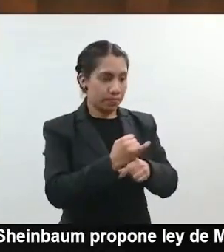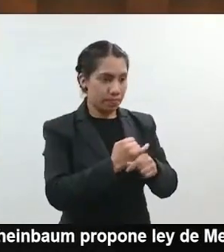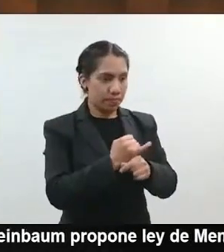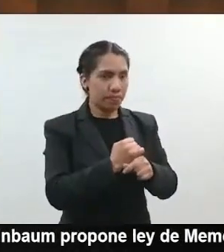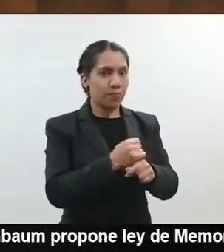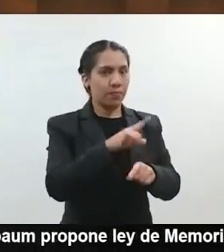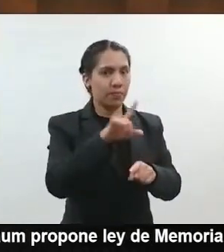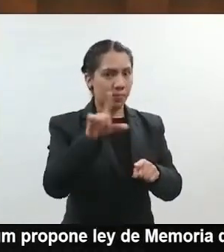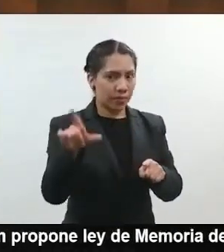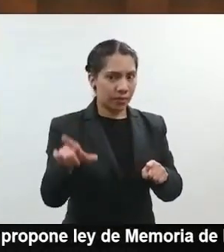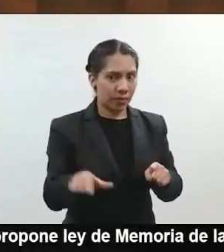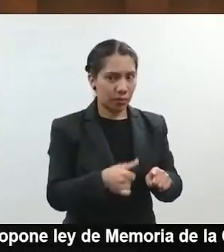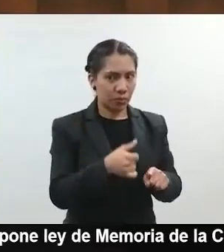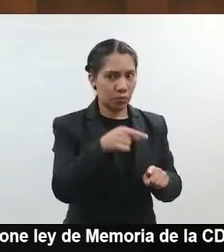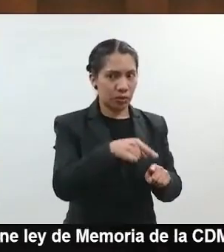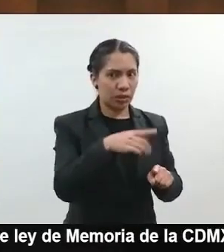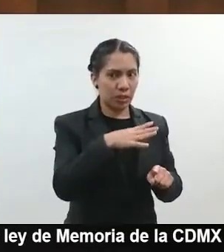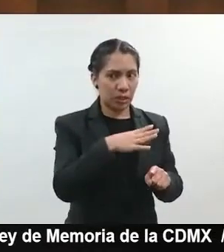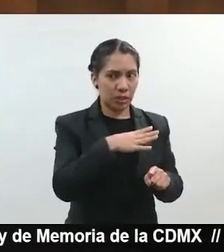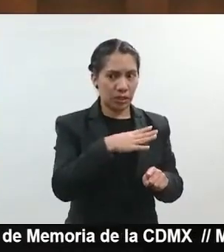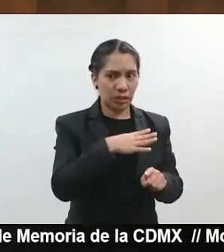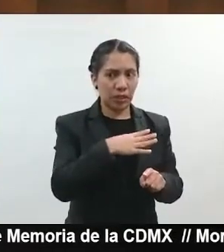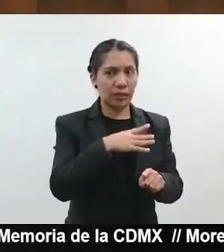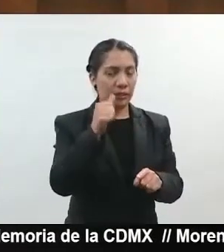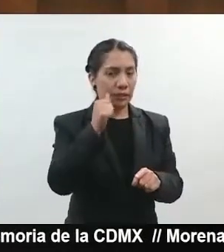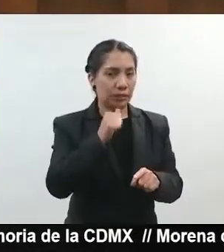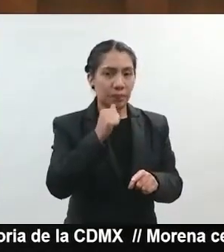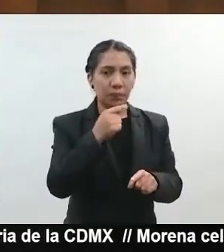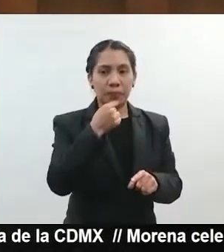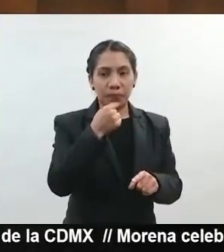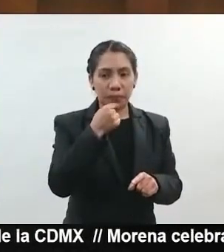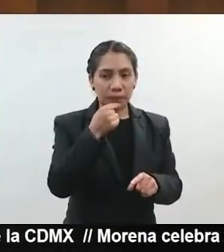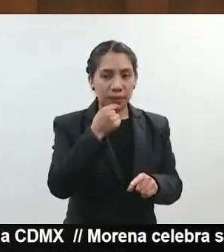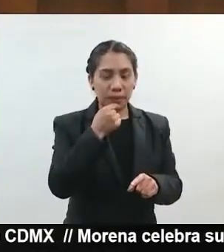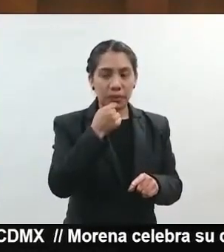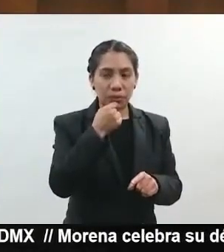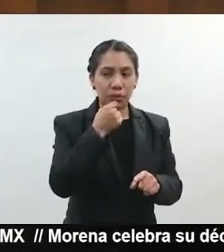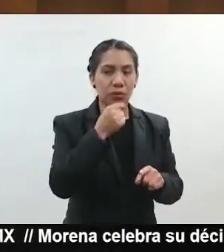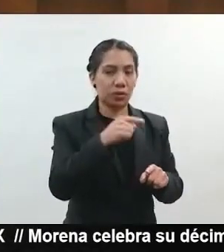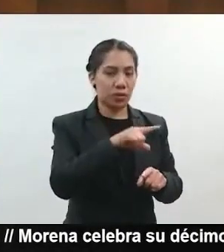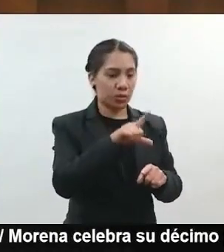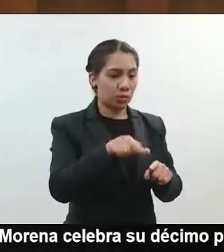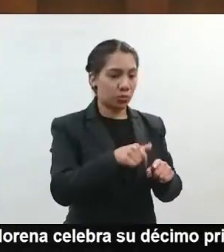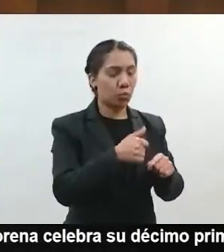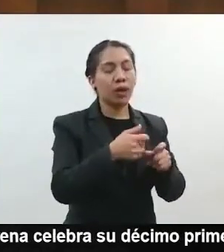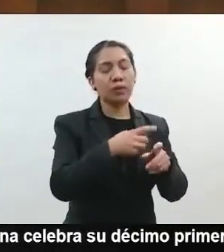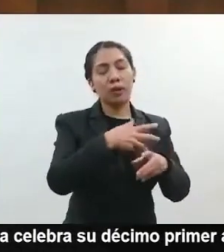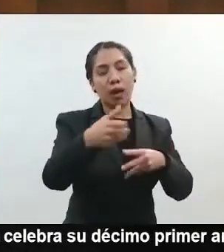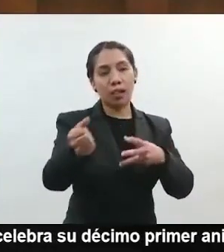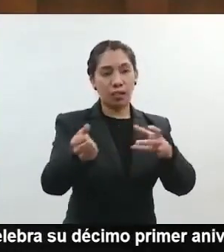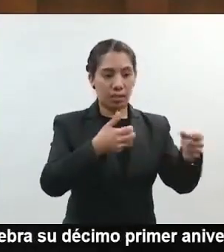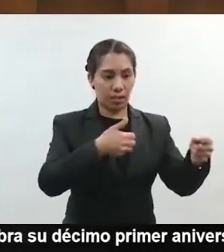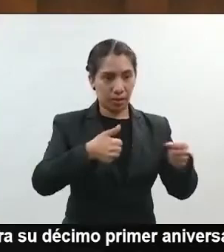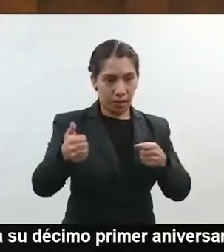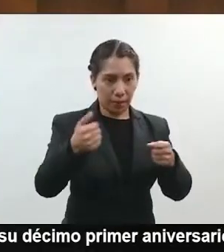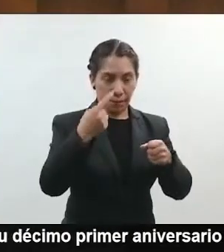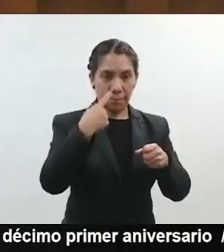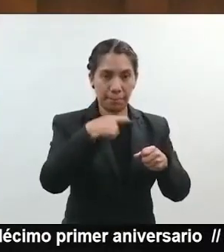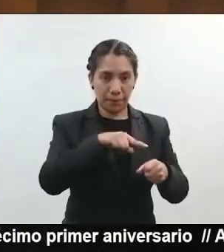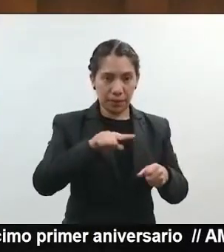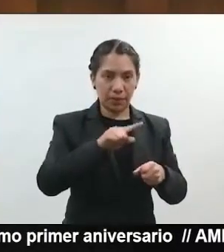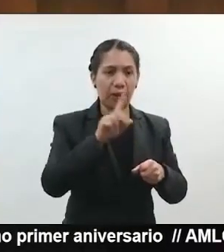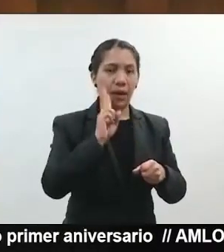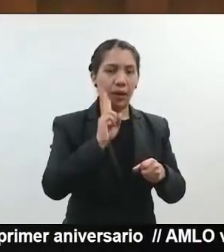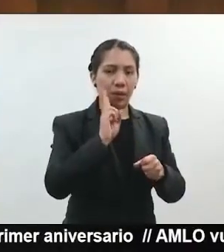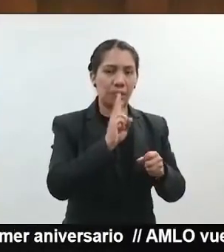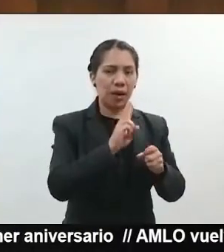eran los cargamentos de heroína o de cocaína, y que se repartían, y en ese caso se mencionan como floreros y